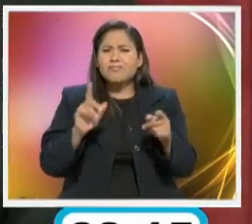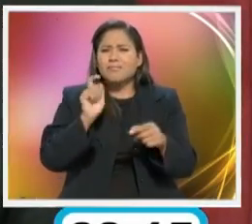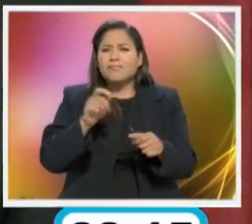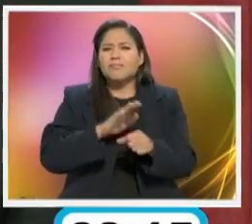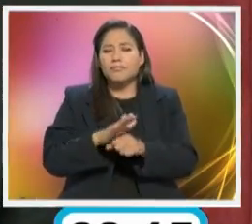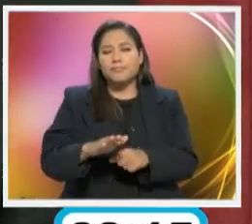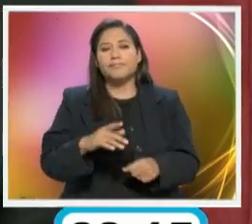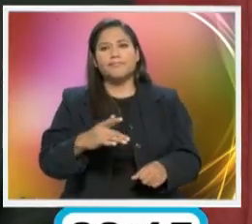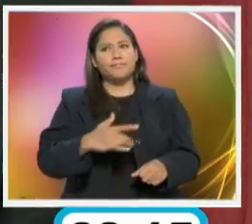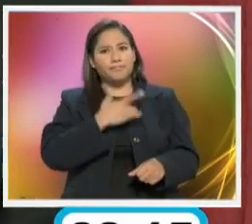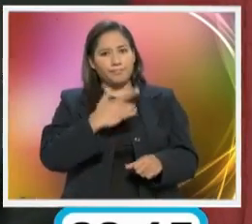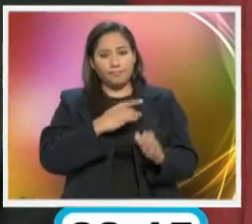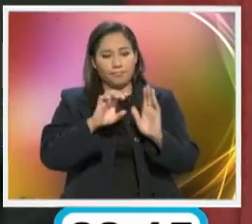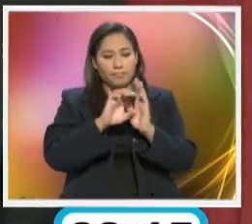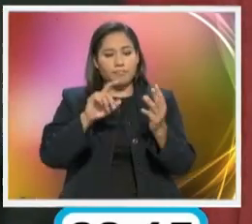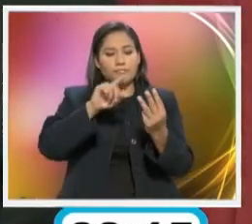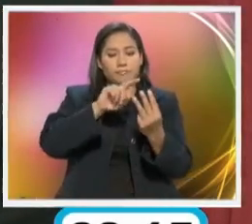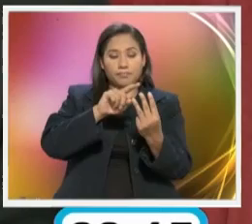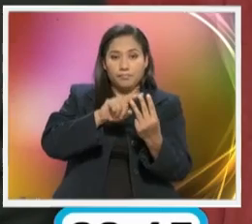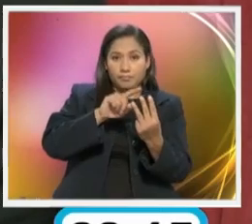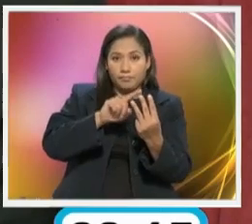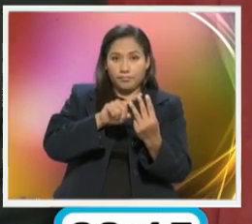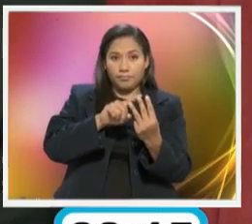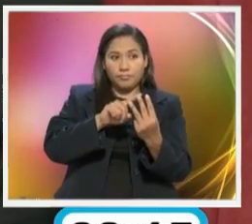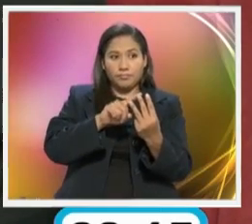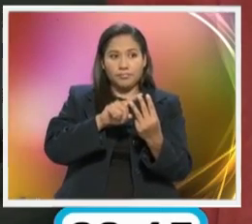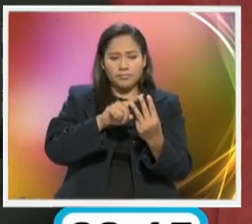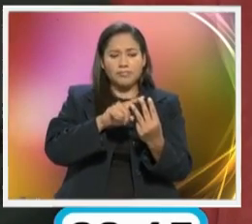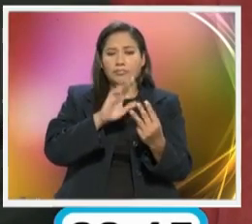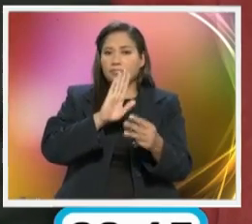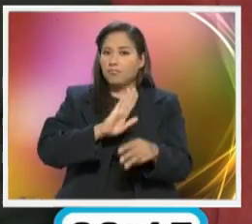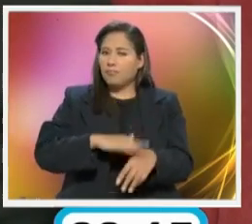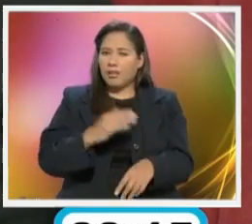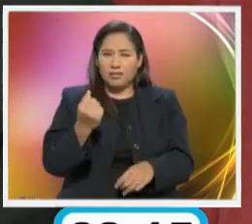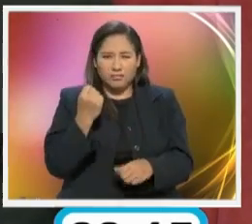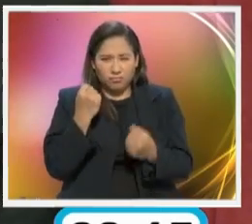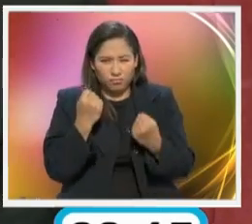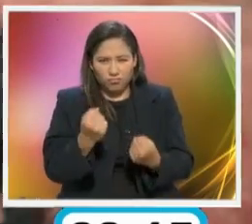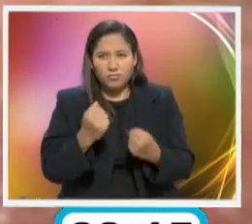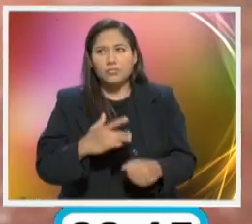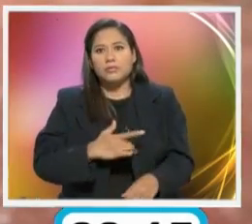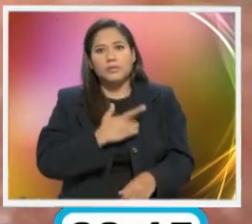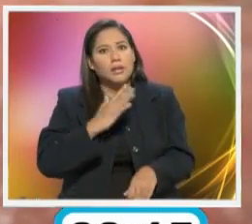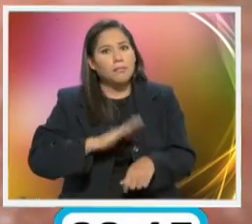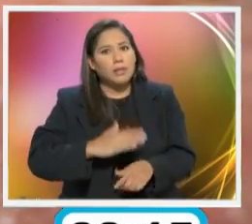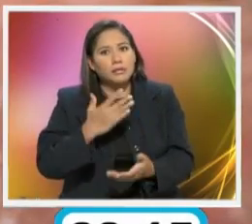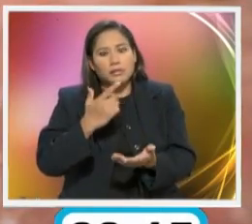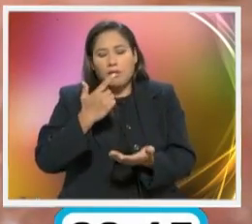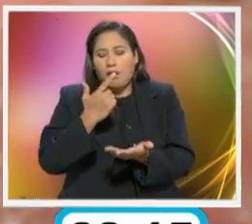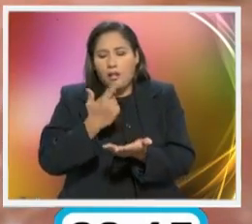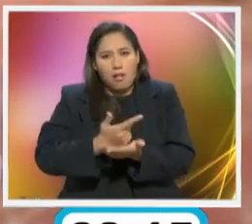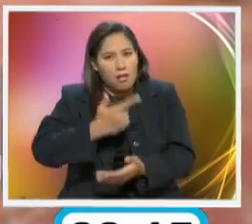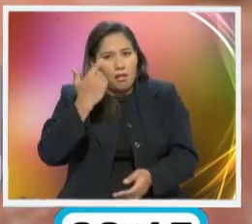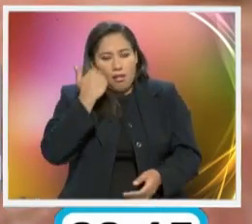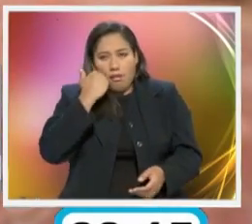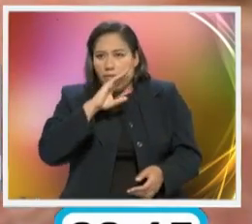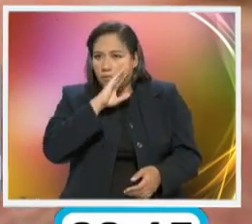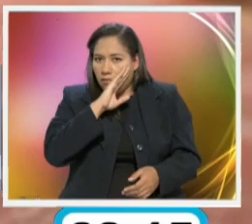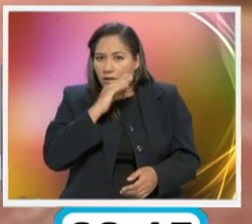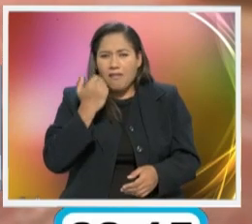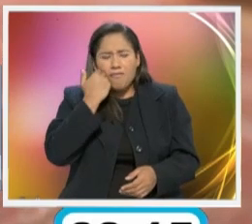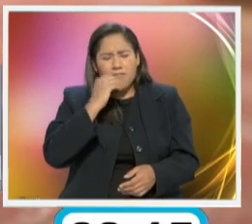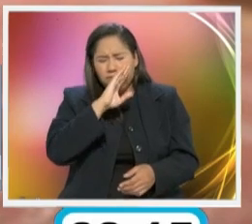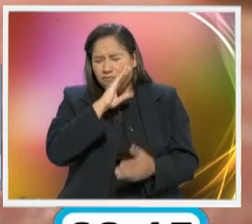como que dengue y chikungunya son más intensos en cuanto a sintomatología. Sí. Es una sintomatología muy agresiva, con fiebres